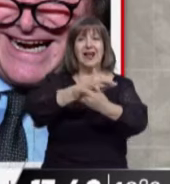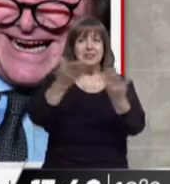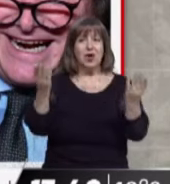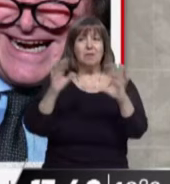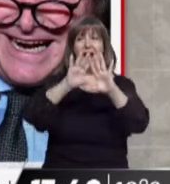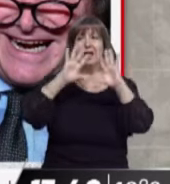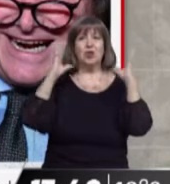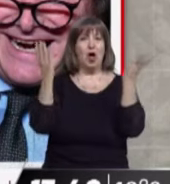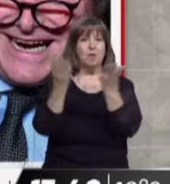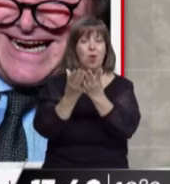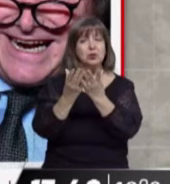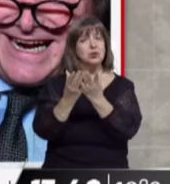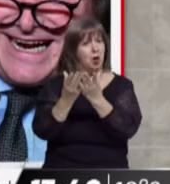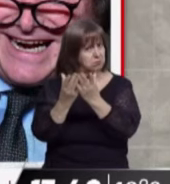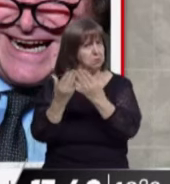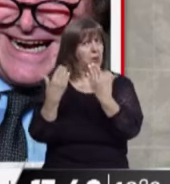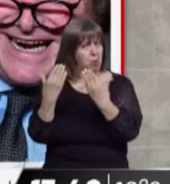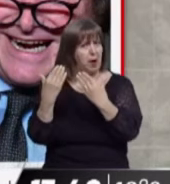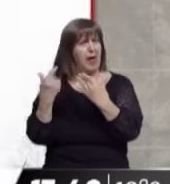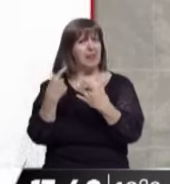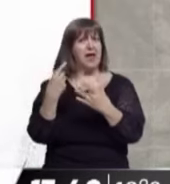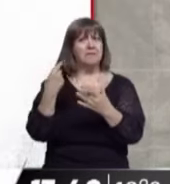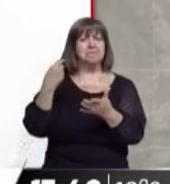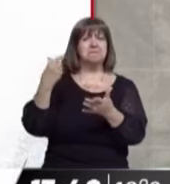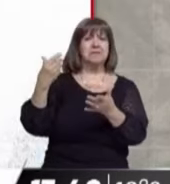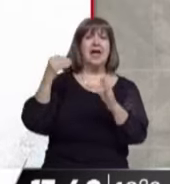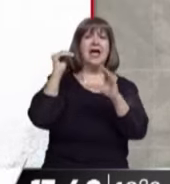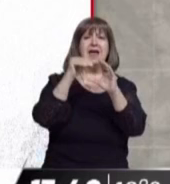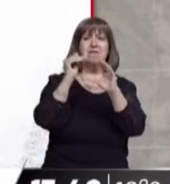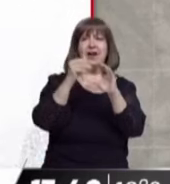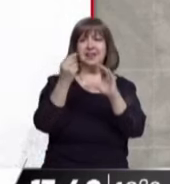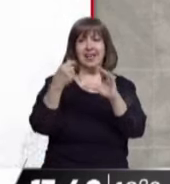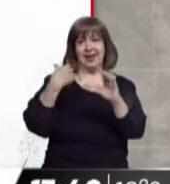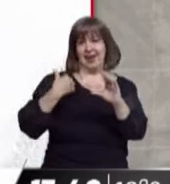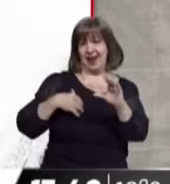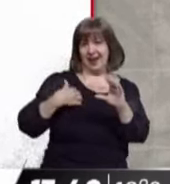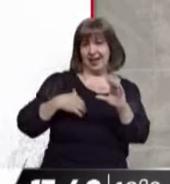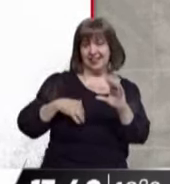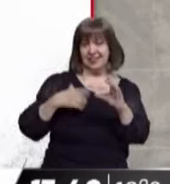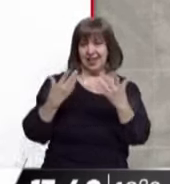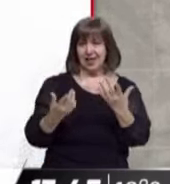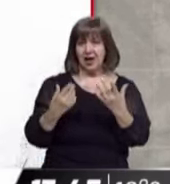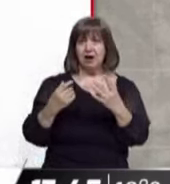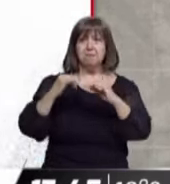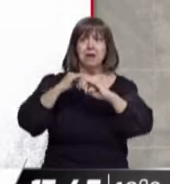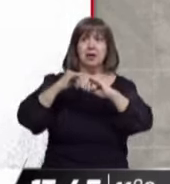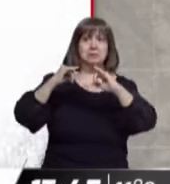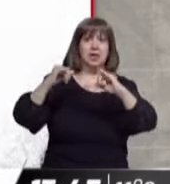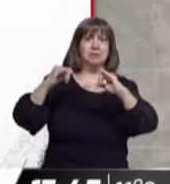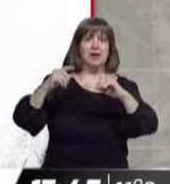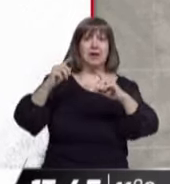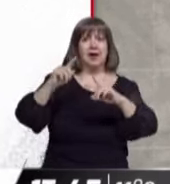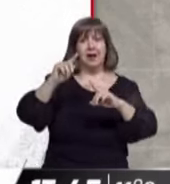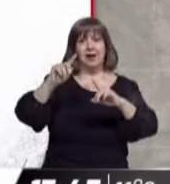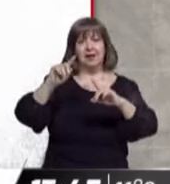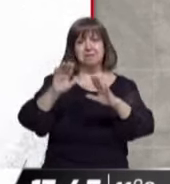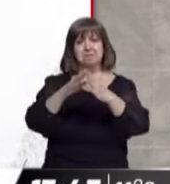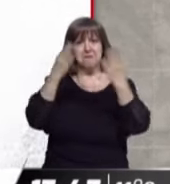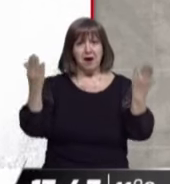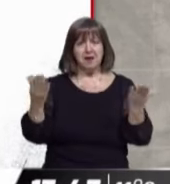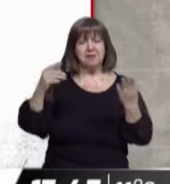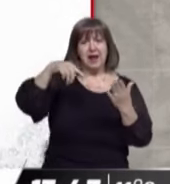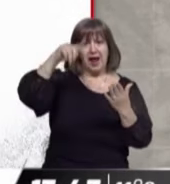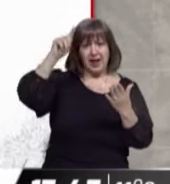Argentina, titula Página 12, y otras repercusiones en distintos portales, también por ejemplo en La Nación, donde dice Elon